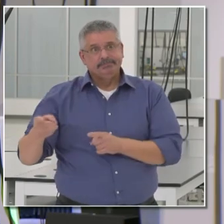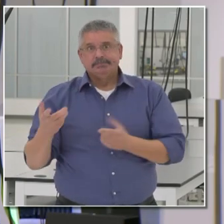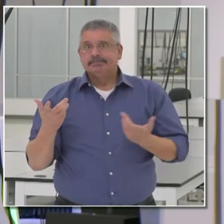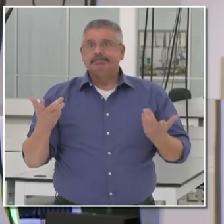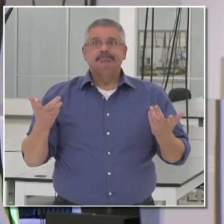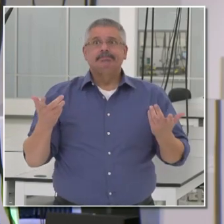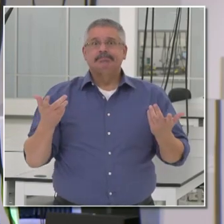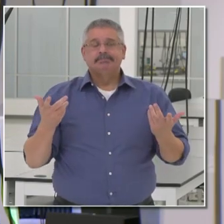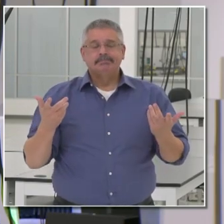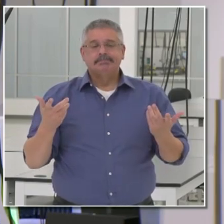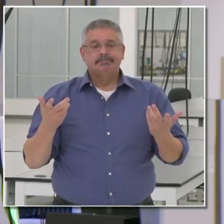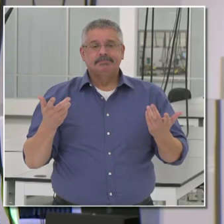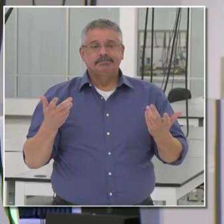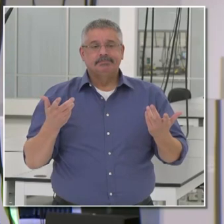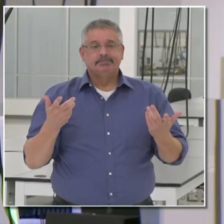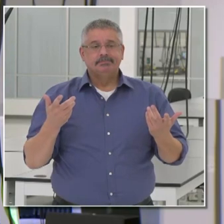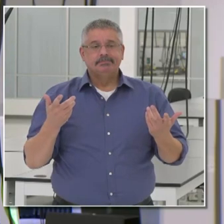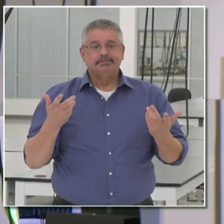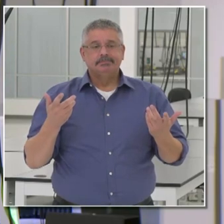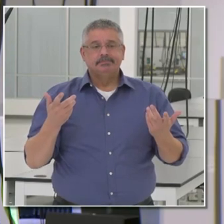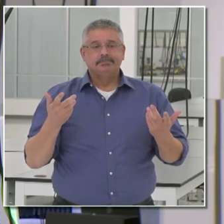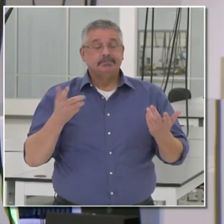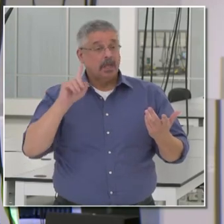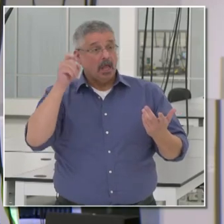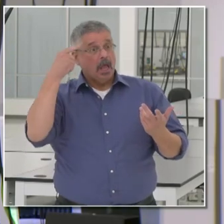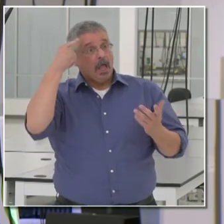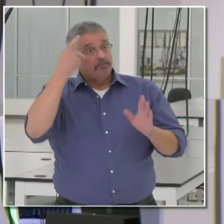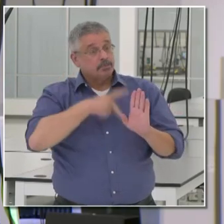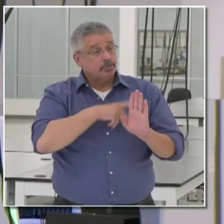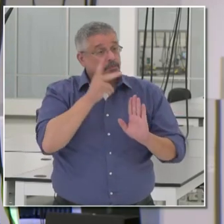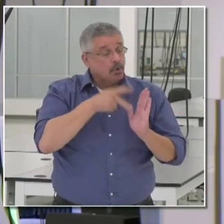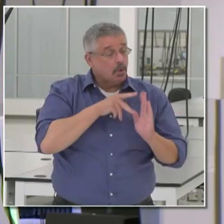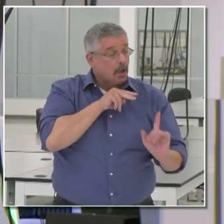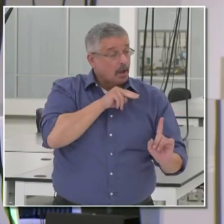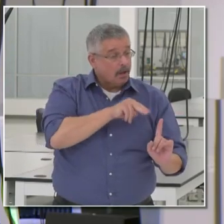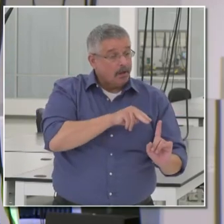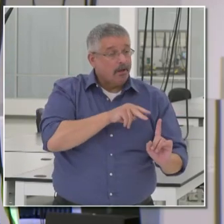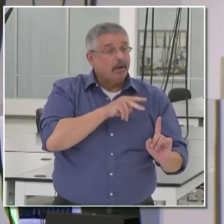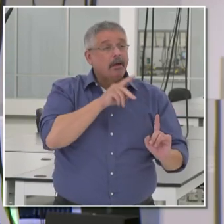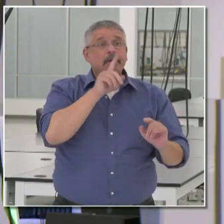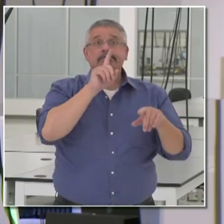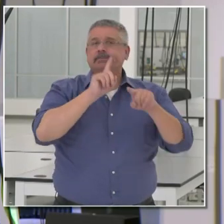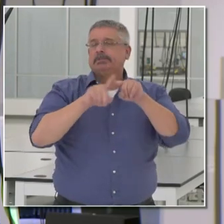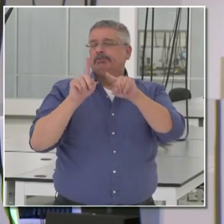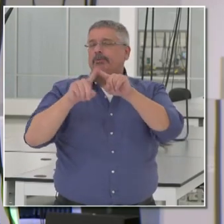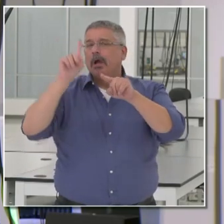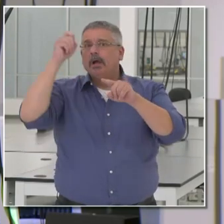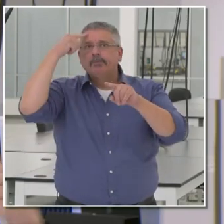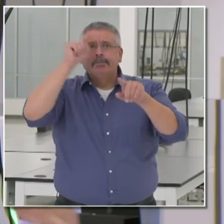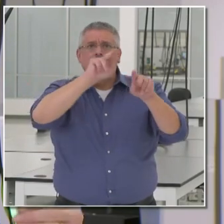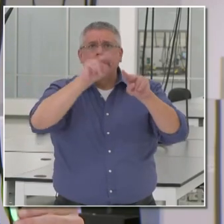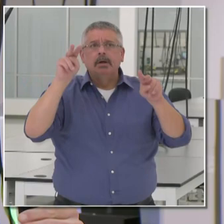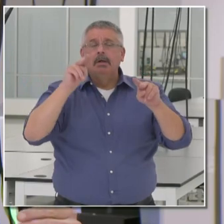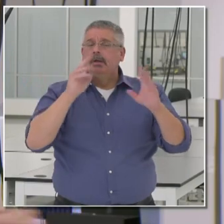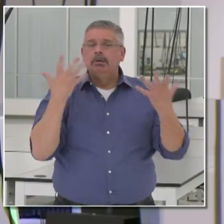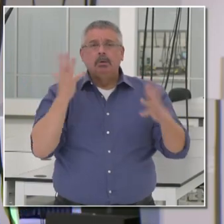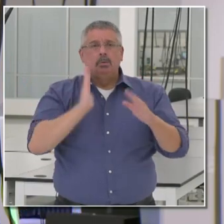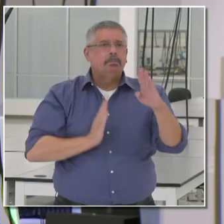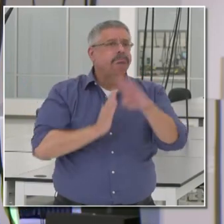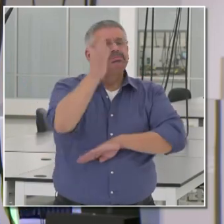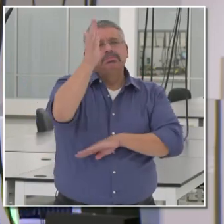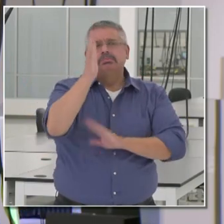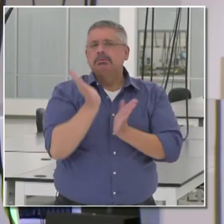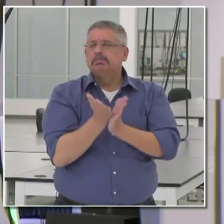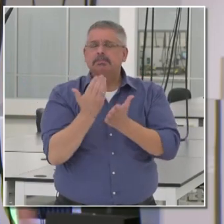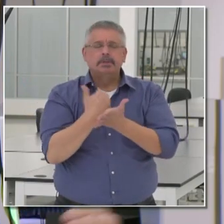repito porque como ocurre con frecuencia cuando nos fijamos en programas del gobierno y cada rama del gobierno siempre